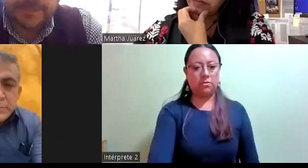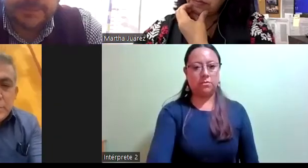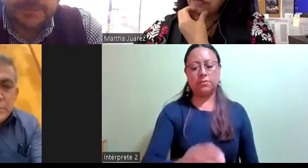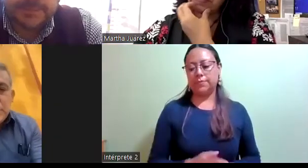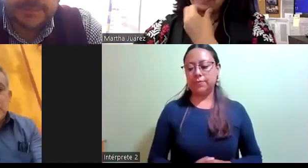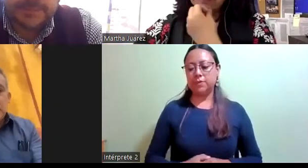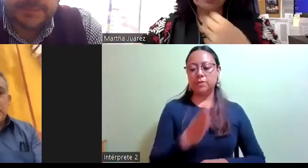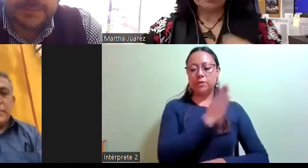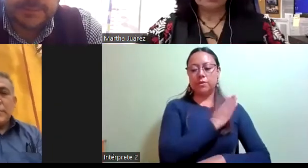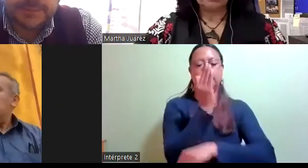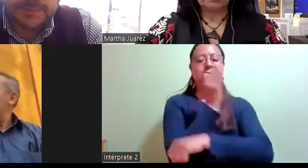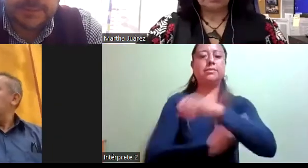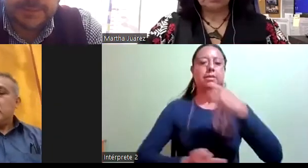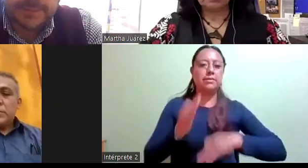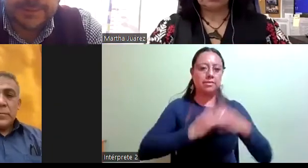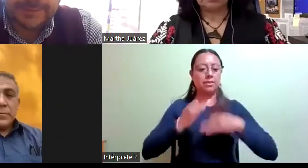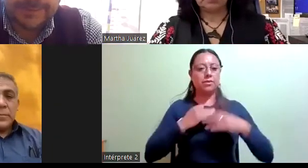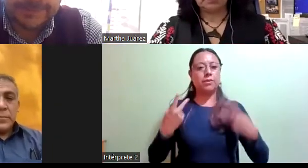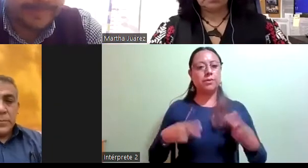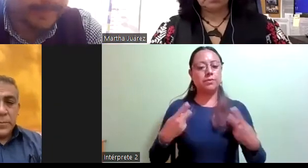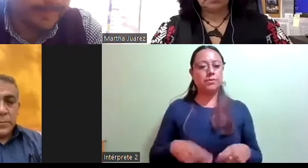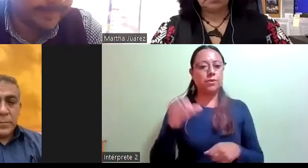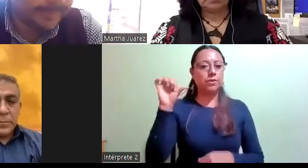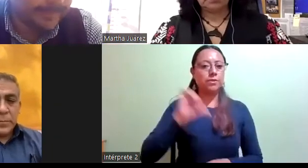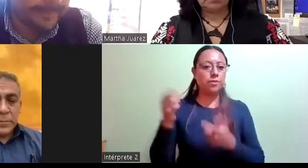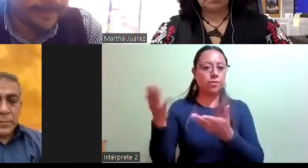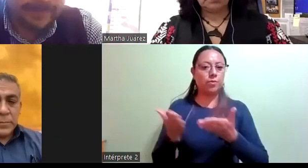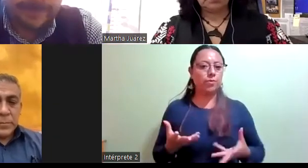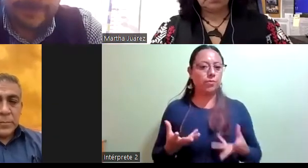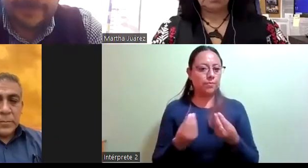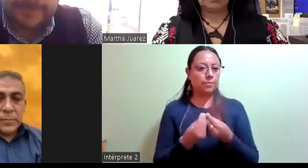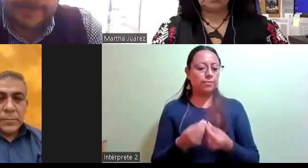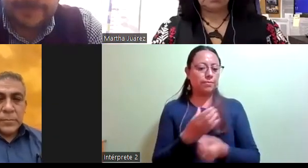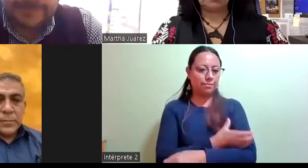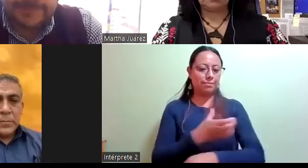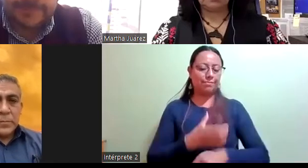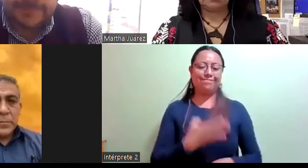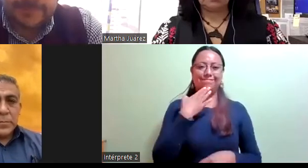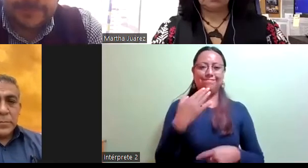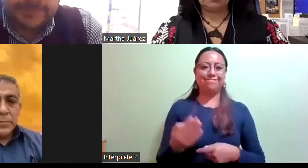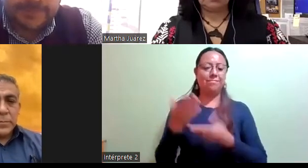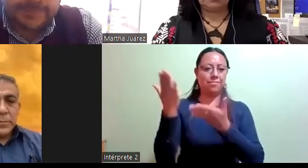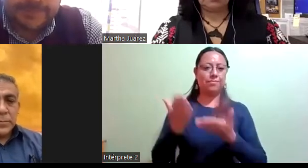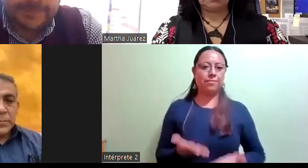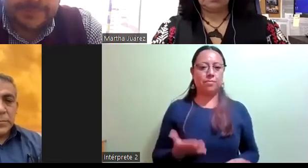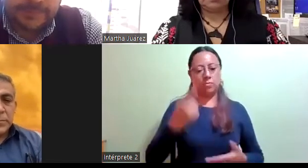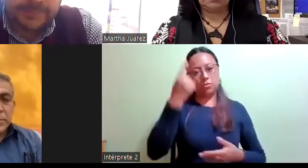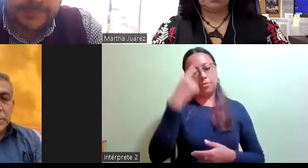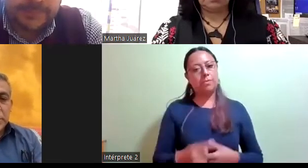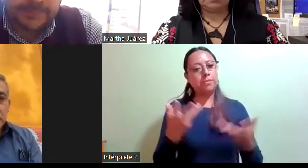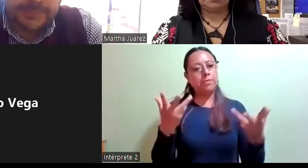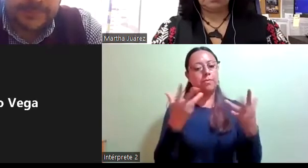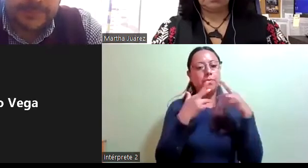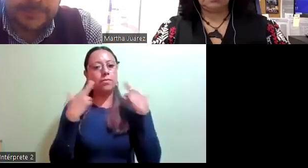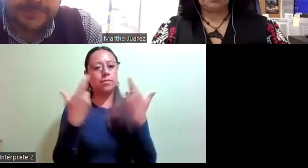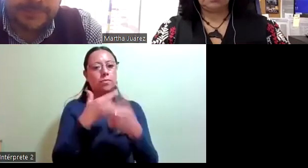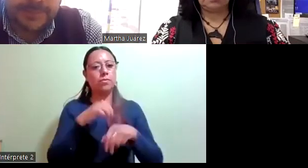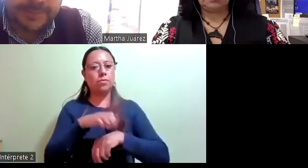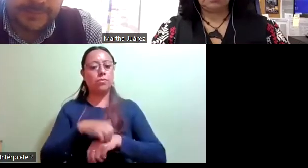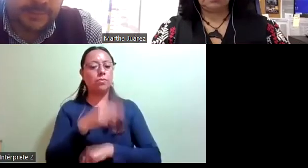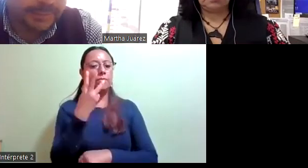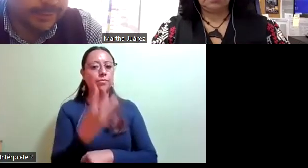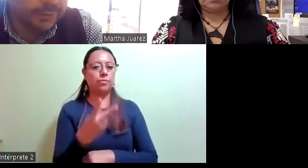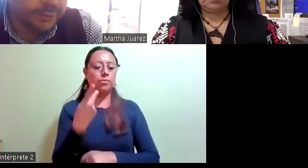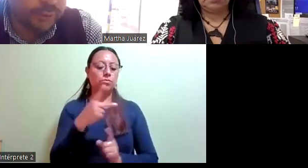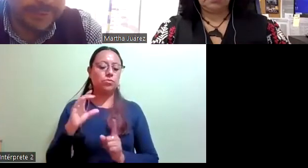Buenas tardes a todas las personas que nos acompañan. Les damos la bienvenida para llevar a cabo la tercera sesión extraordinaria del Comité